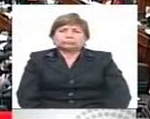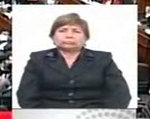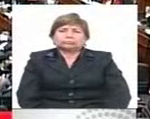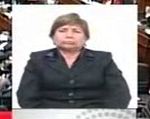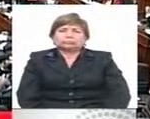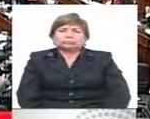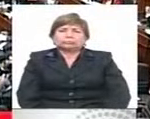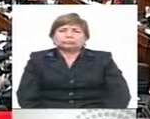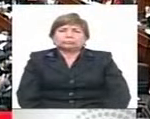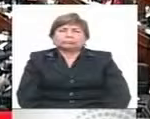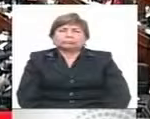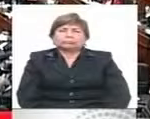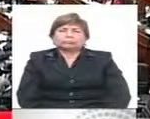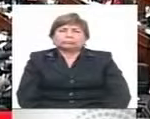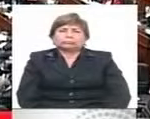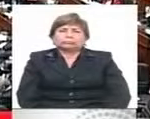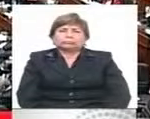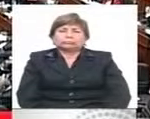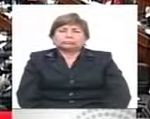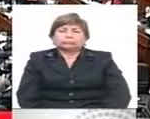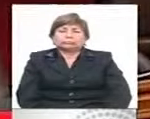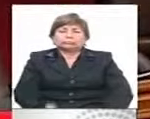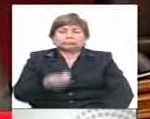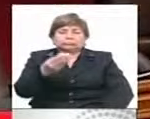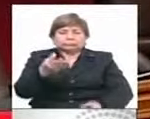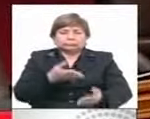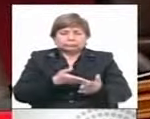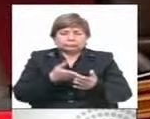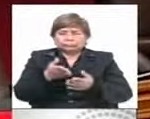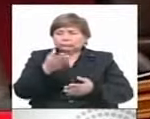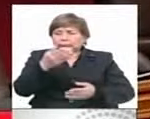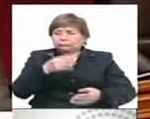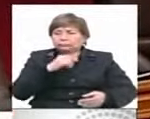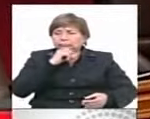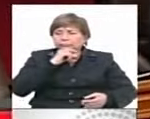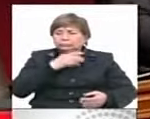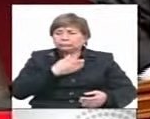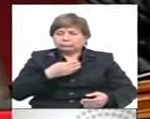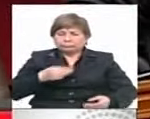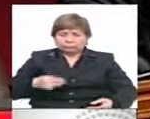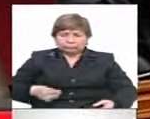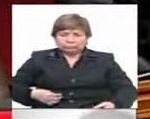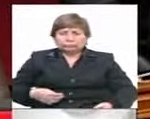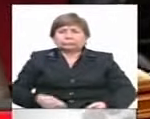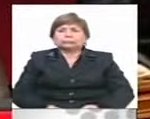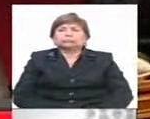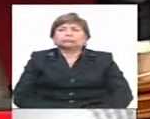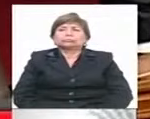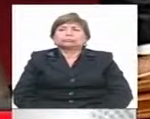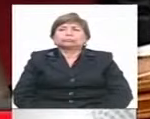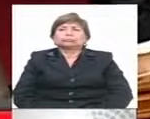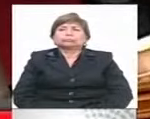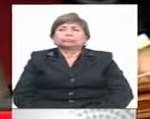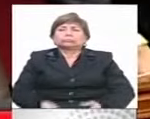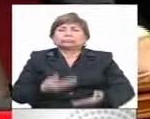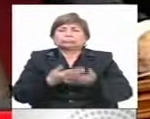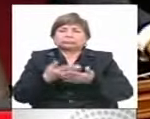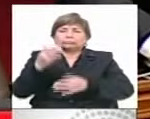Señora presidenta, por su intermedio, señora primera ministra, señores ministros, muy buenas